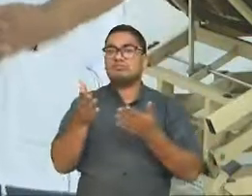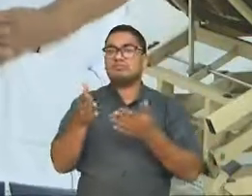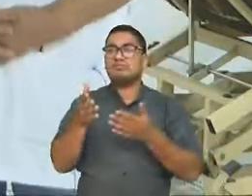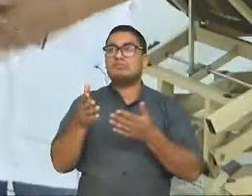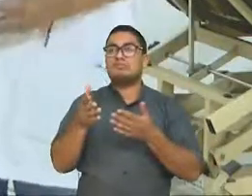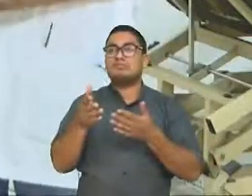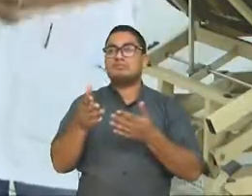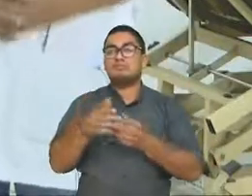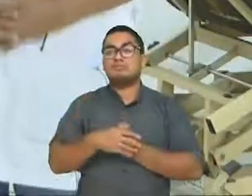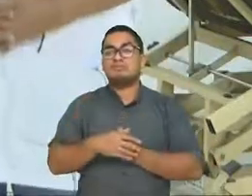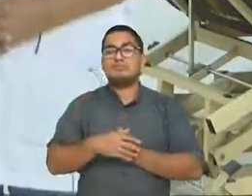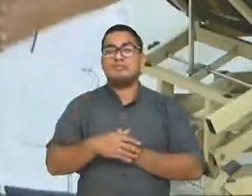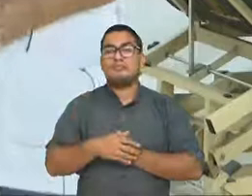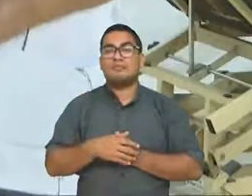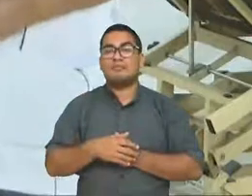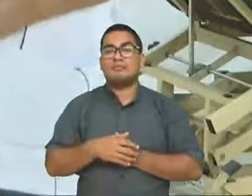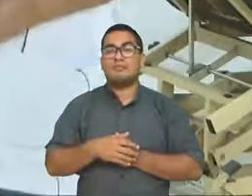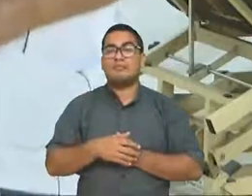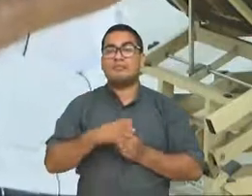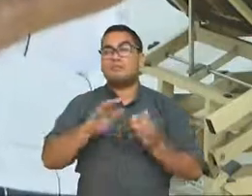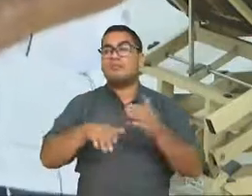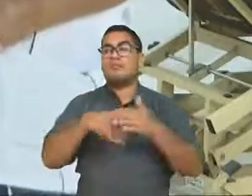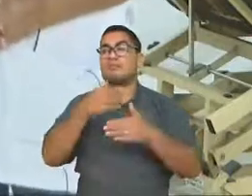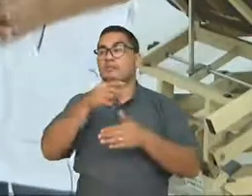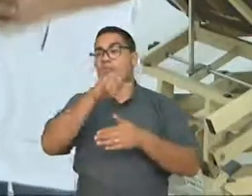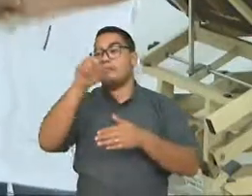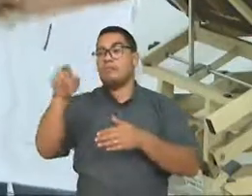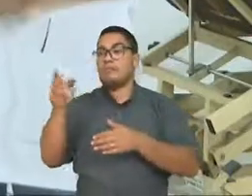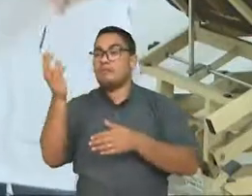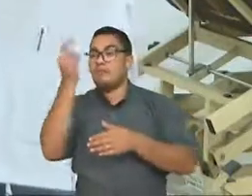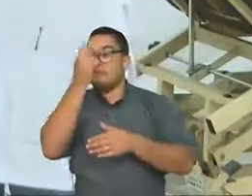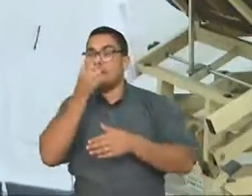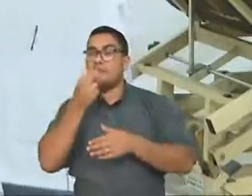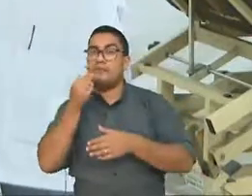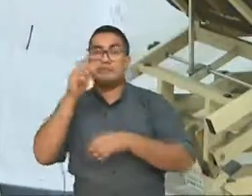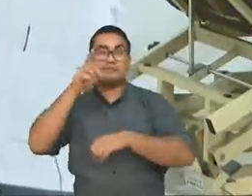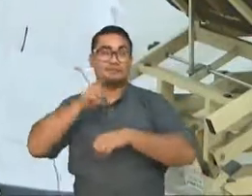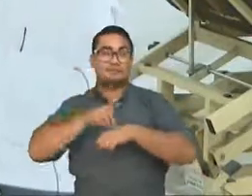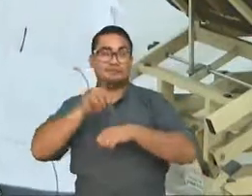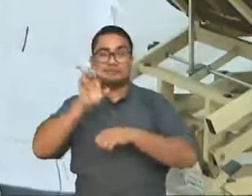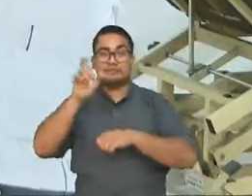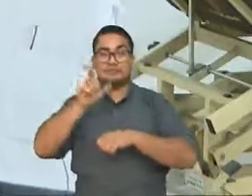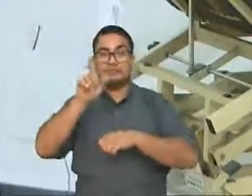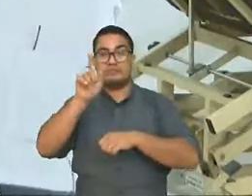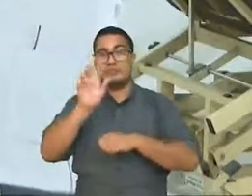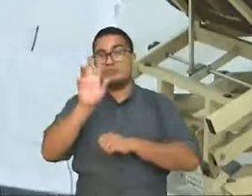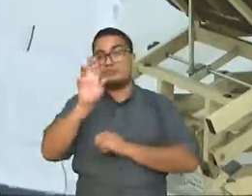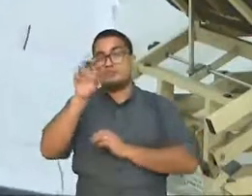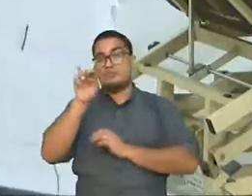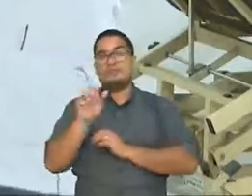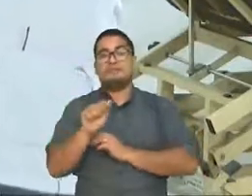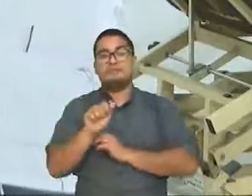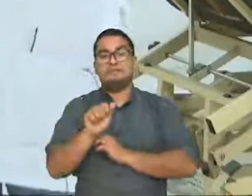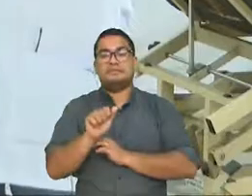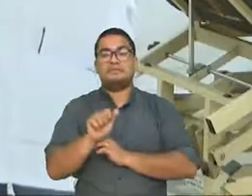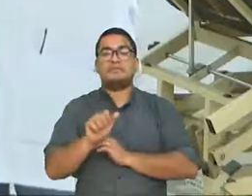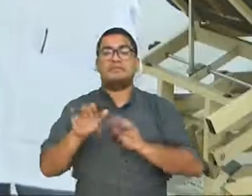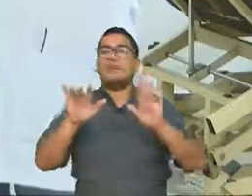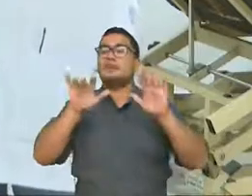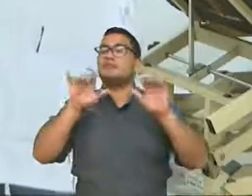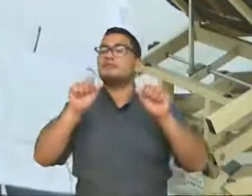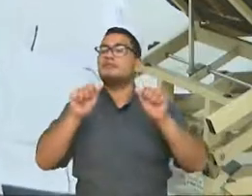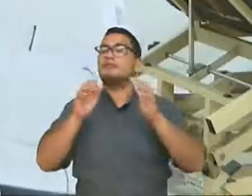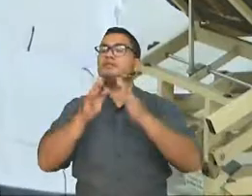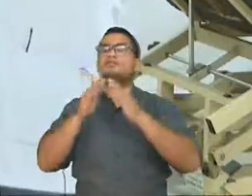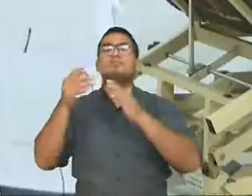más o menos, y lo cruzamos a la consulta externa. Ya. O sea, no es que el paciente ya salió, el paciente ya salió de la consulta externa y